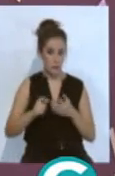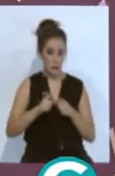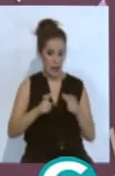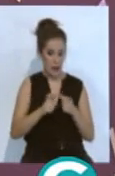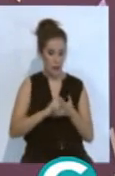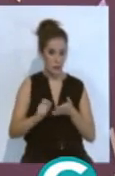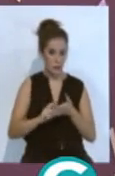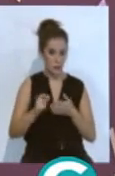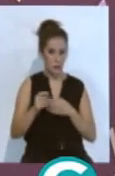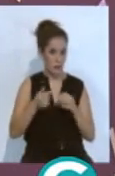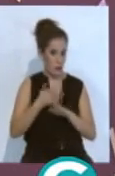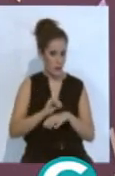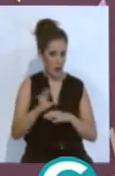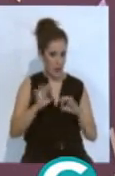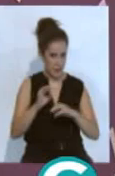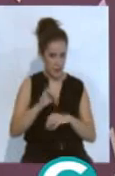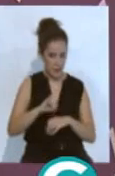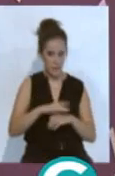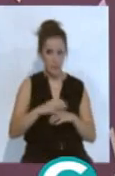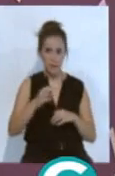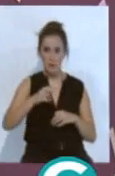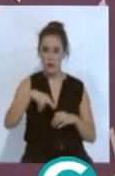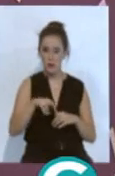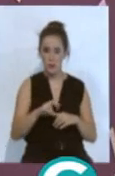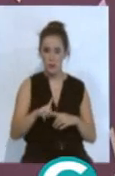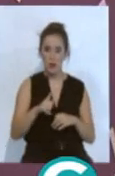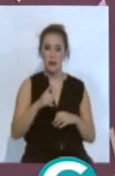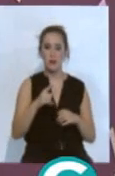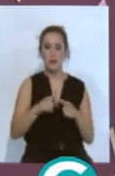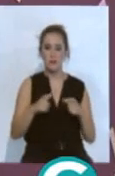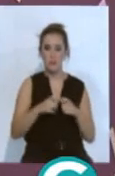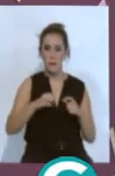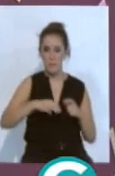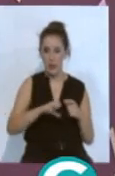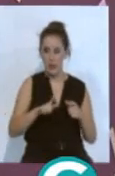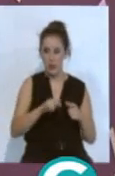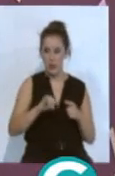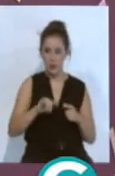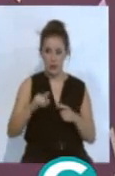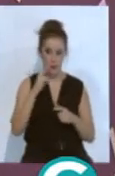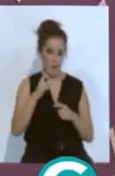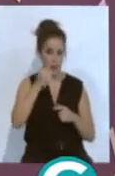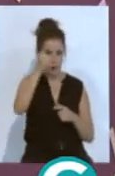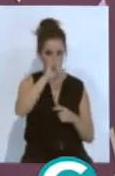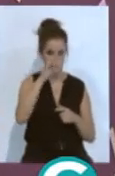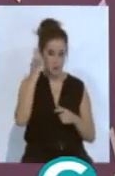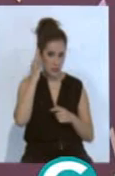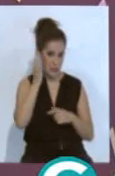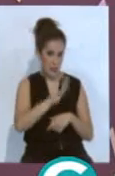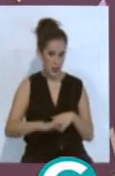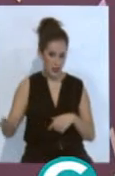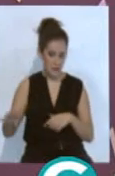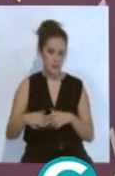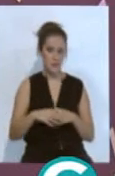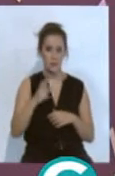autor son los que menos aparecen por el Falla. Pero Manuel aparecía con su Meli para ver al niño y para ver a la niña después.